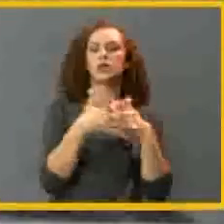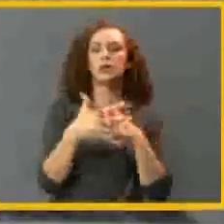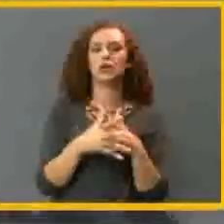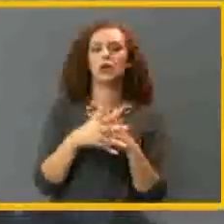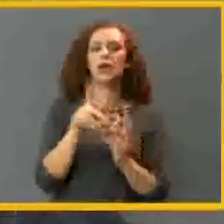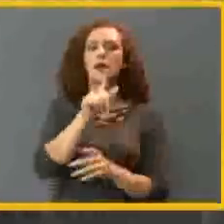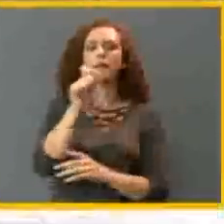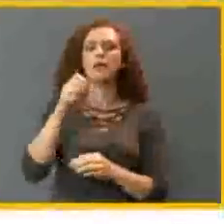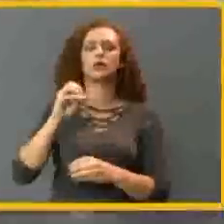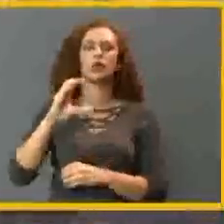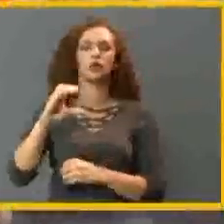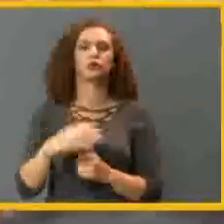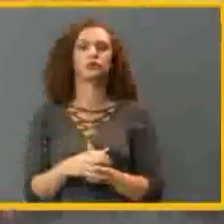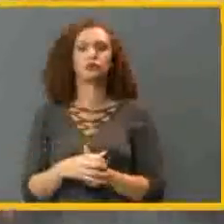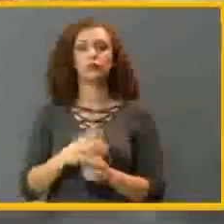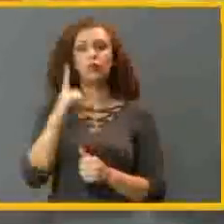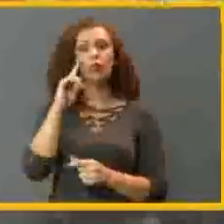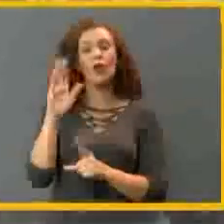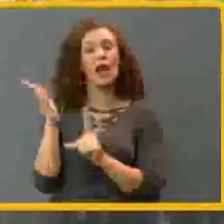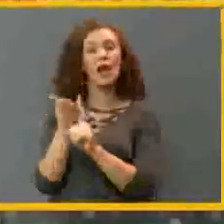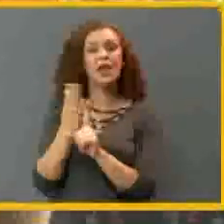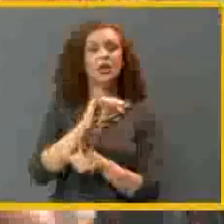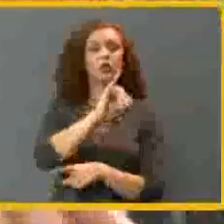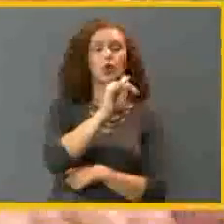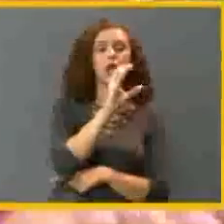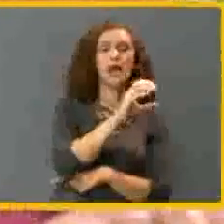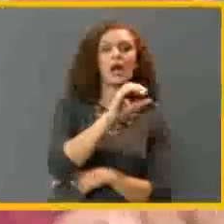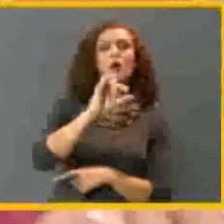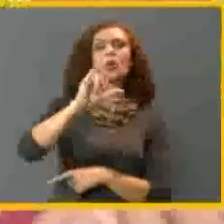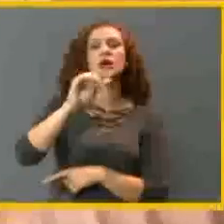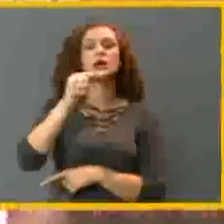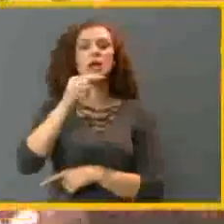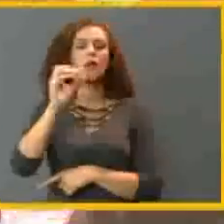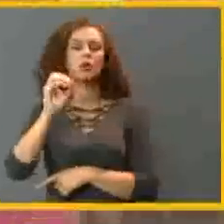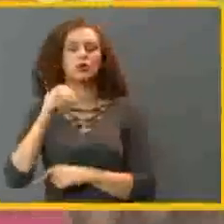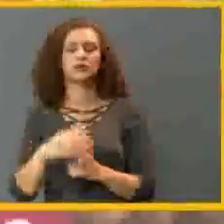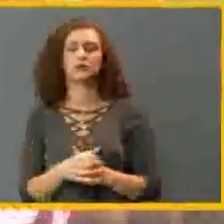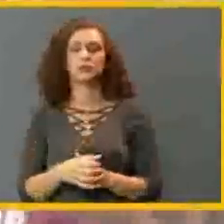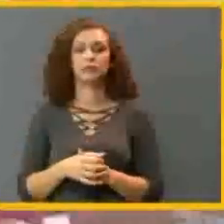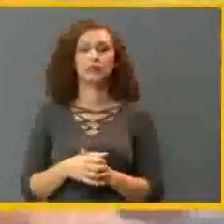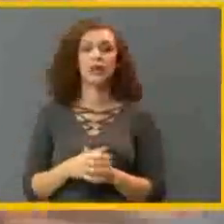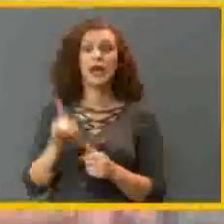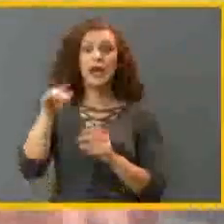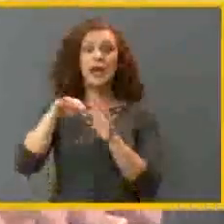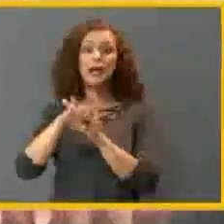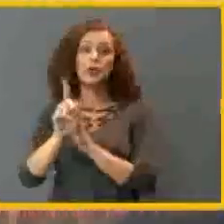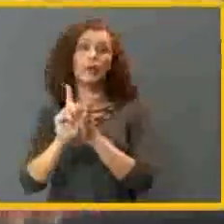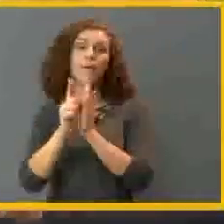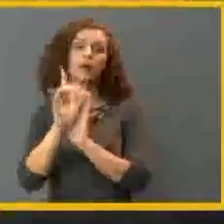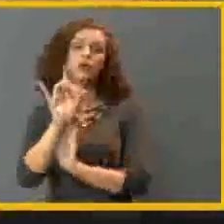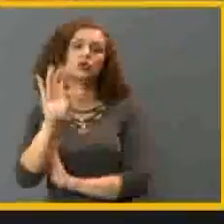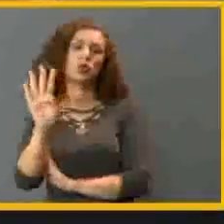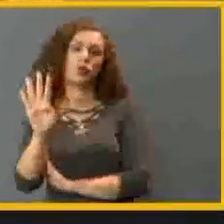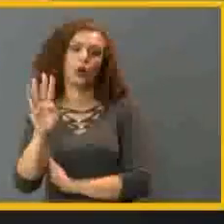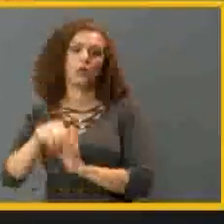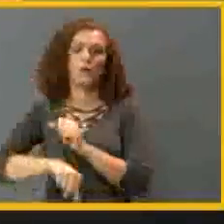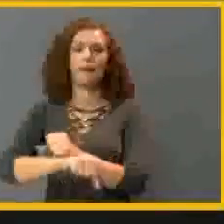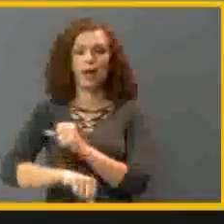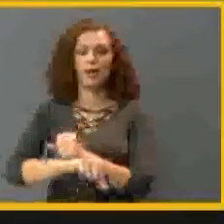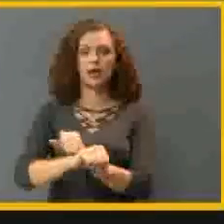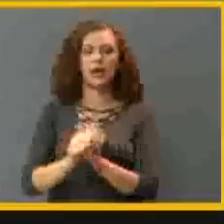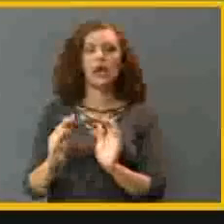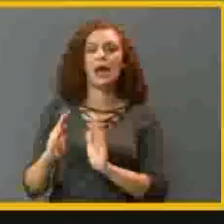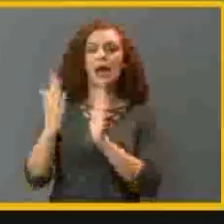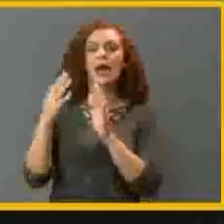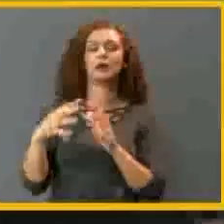en el mes de octubre, debido a las lesiones de Joel Campbell y José Guillermo Ortiz. Entró al minuto 84 del partido